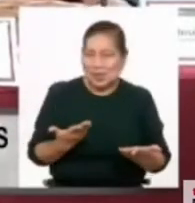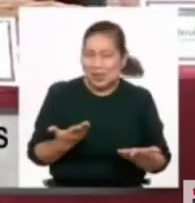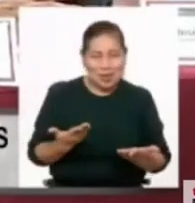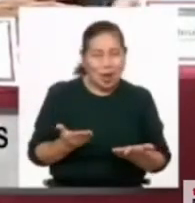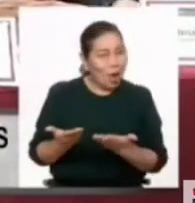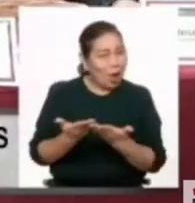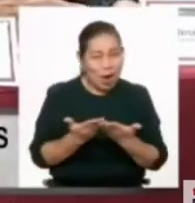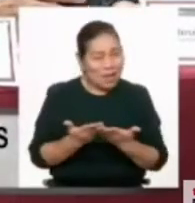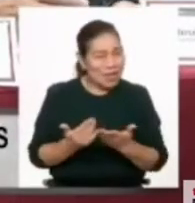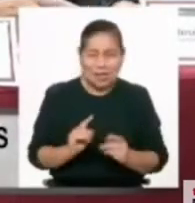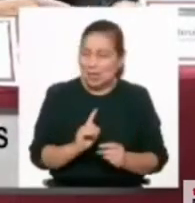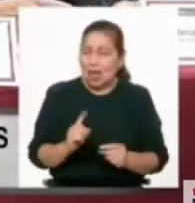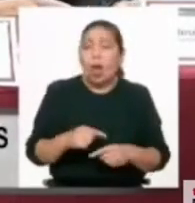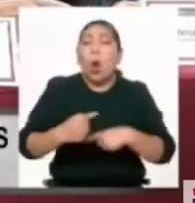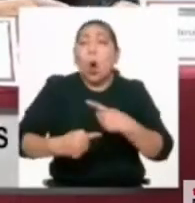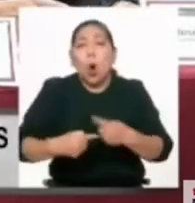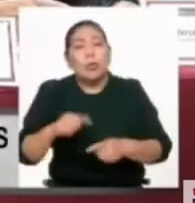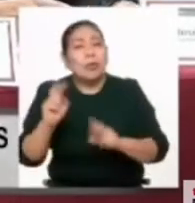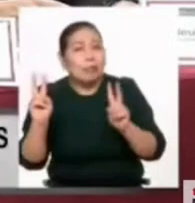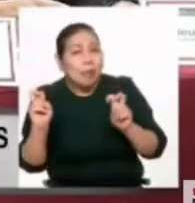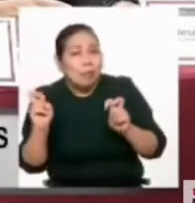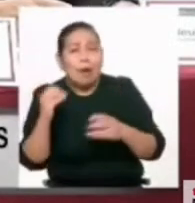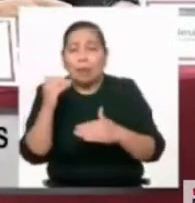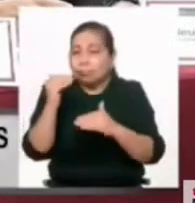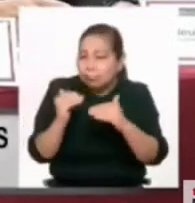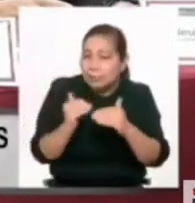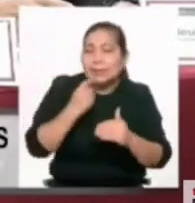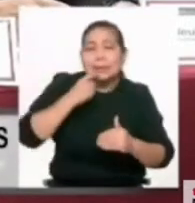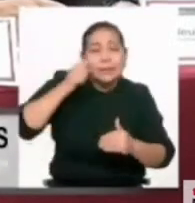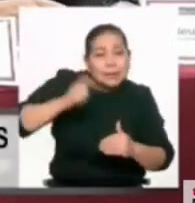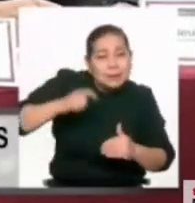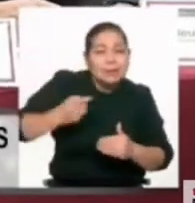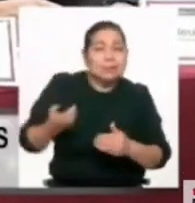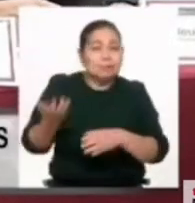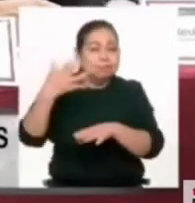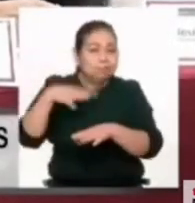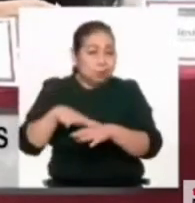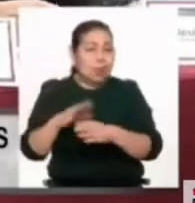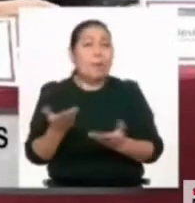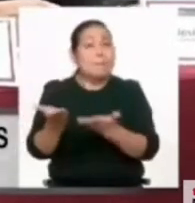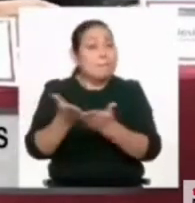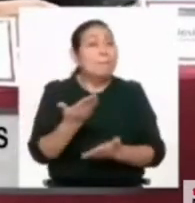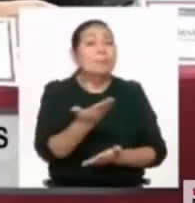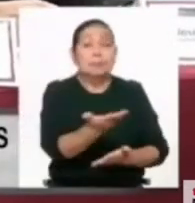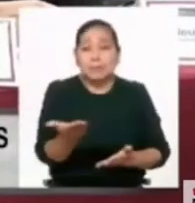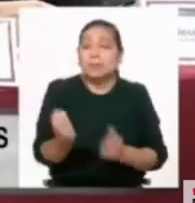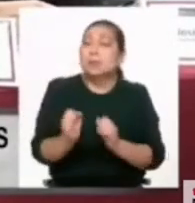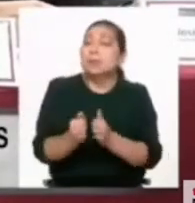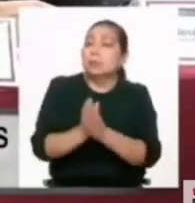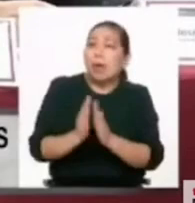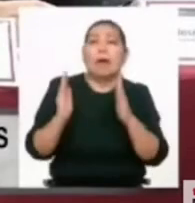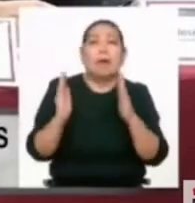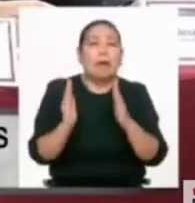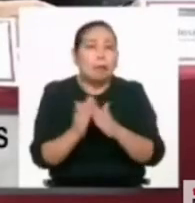demandas de tipo educativo, reitero, sino también todo lo que corresponde a los otros sectores. Eso incluye, a petición de ellos,